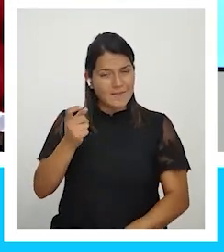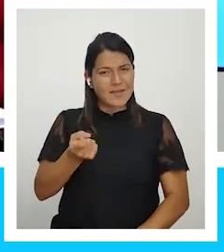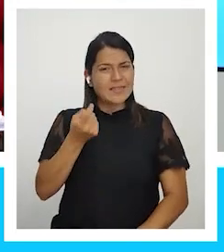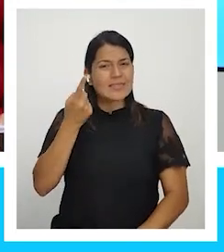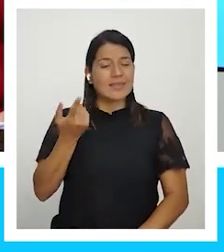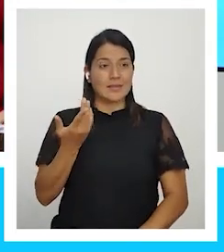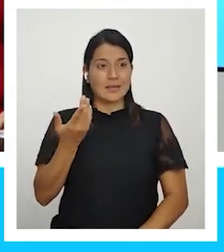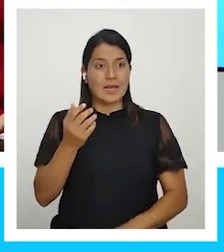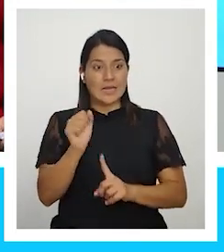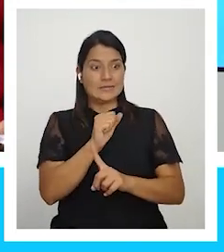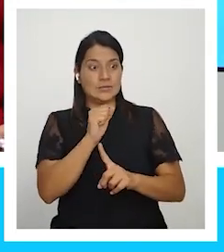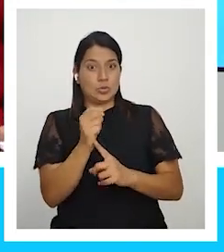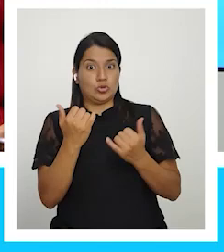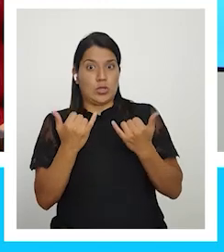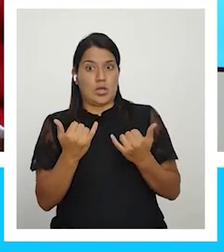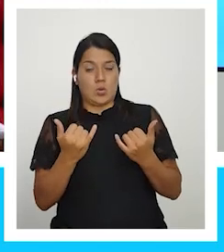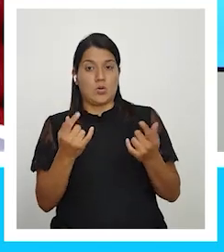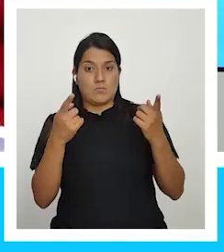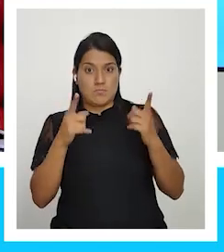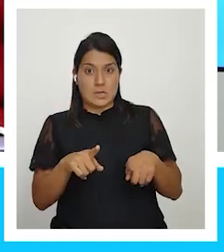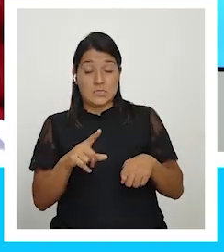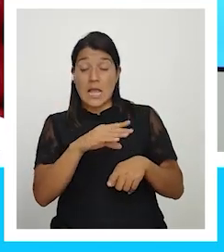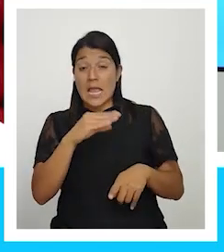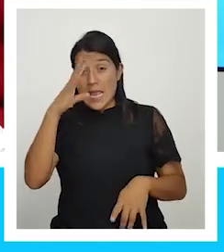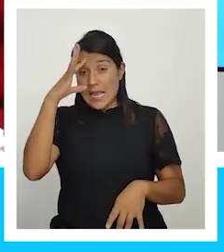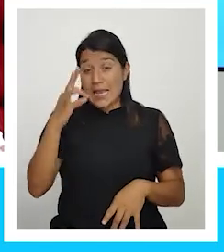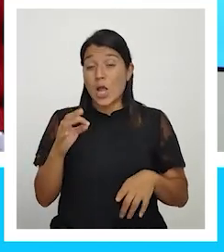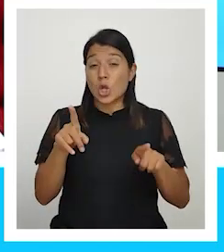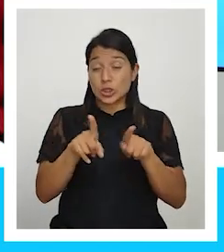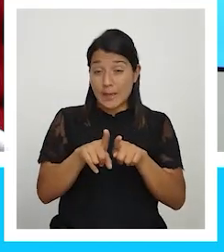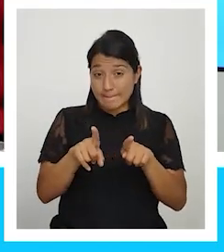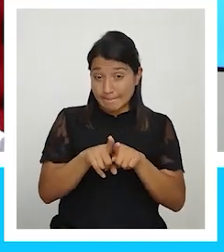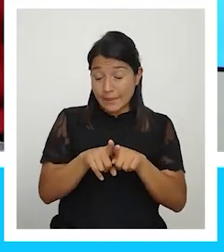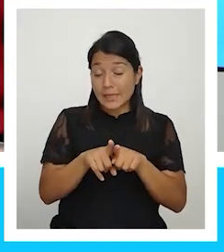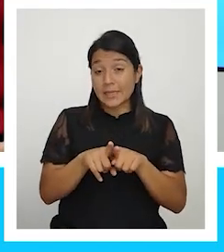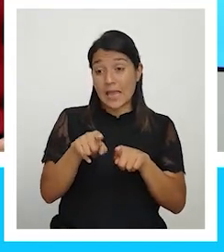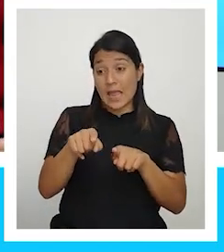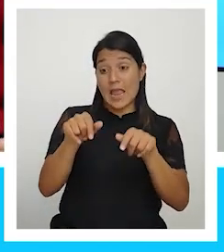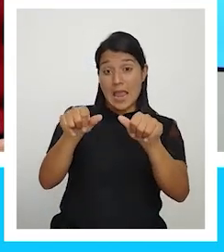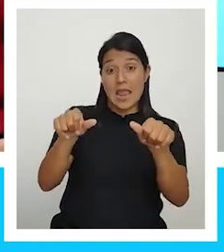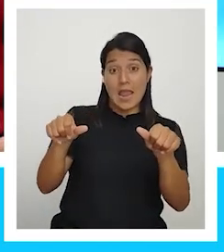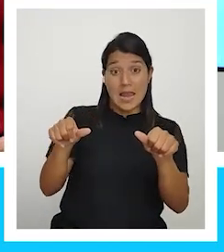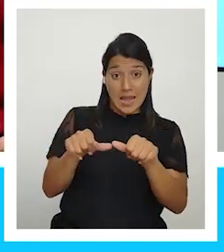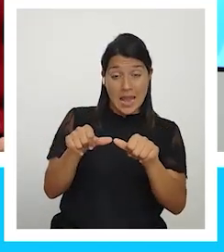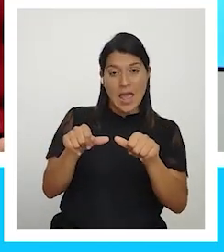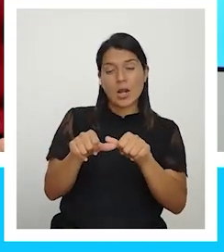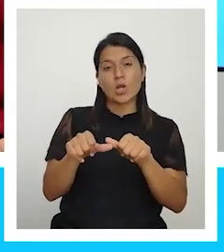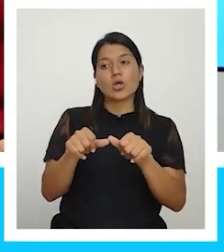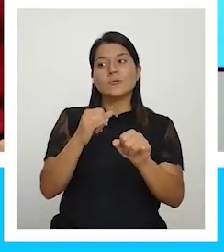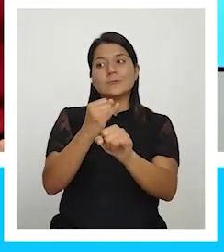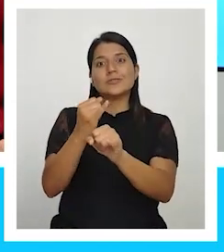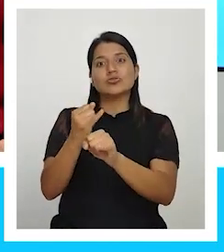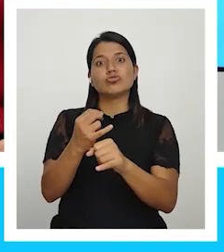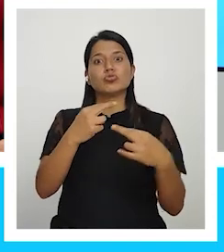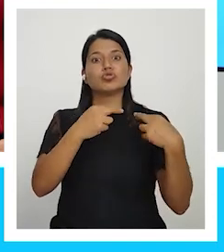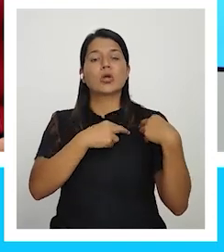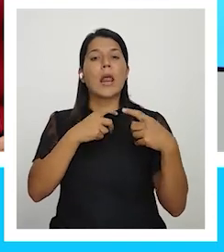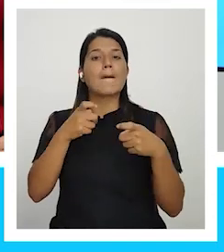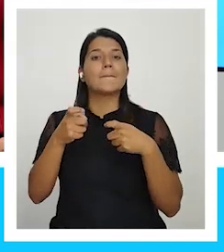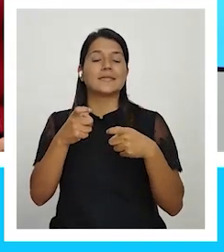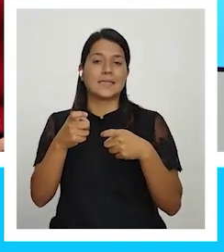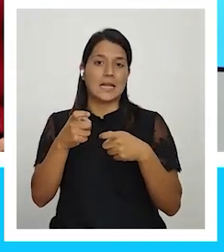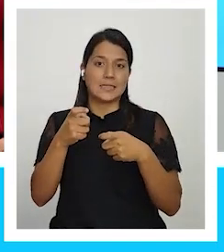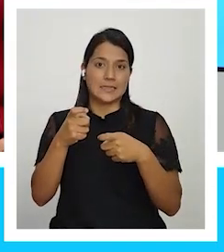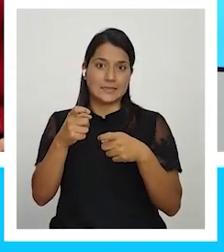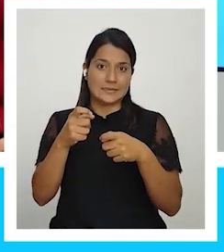dando. Creo que también el mismo sector de las operadoras de pensiones deben darse cuenta. También nosotros con